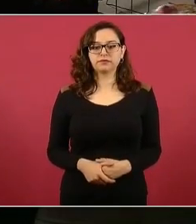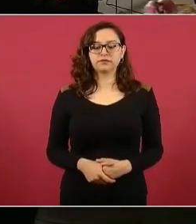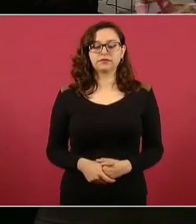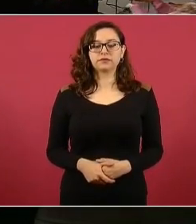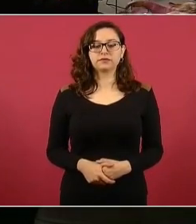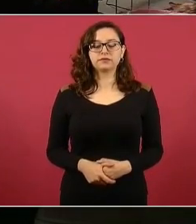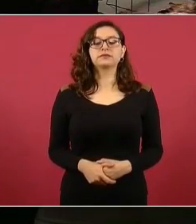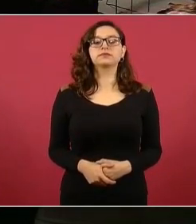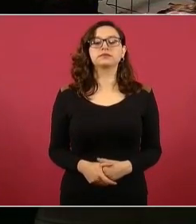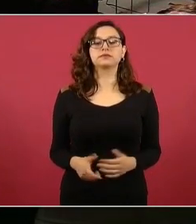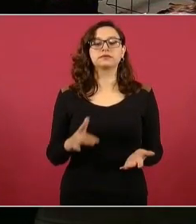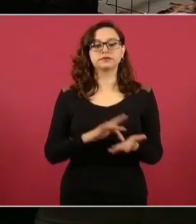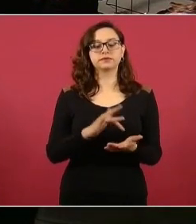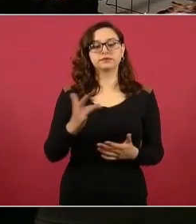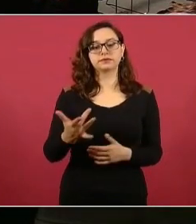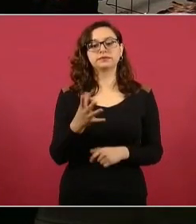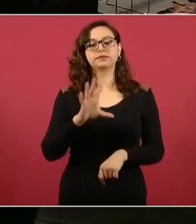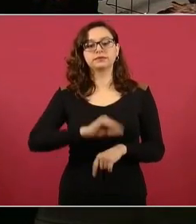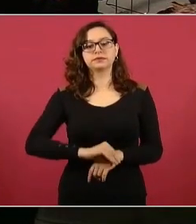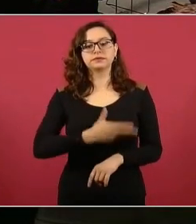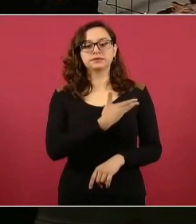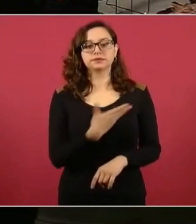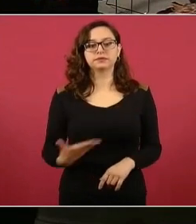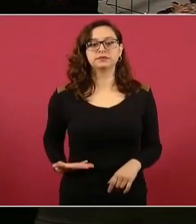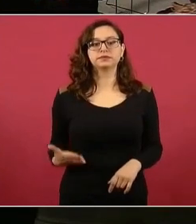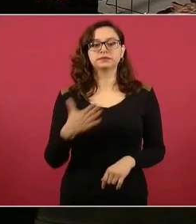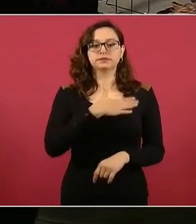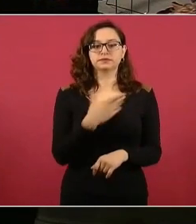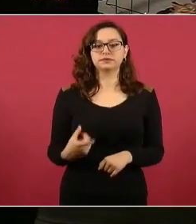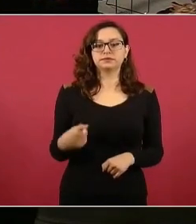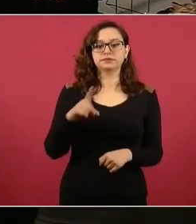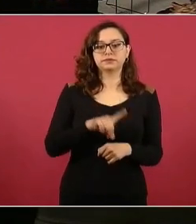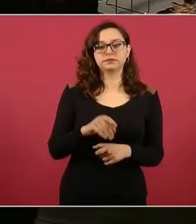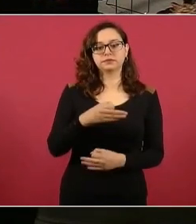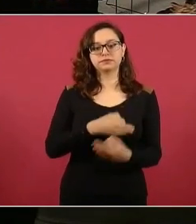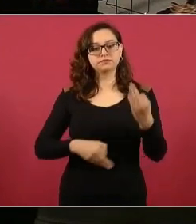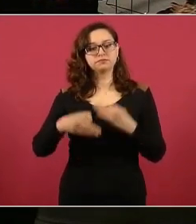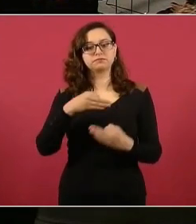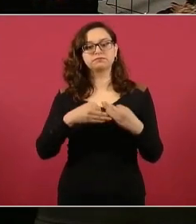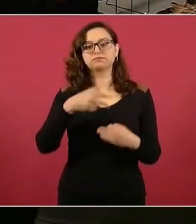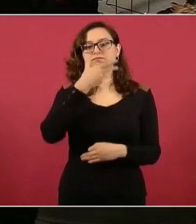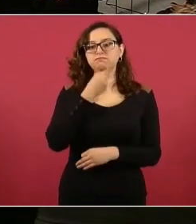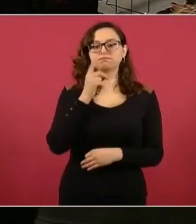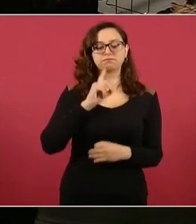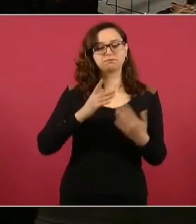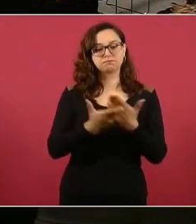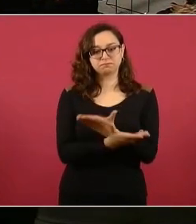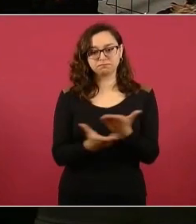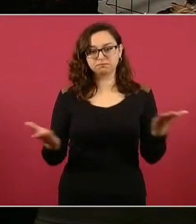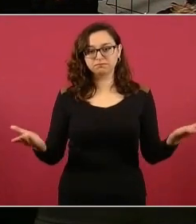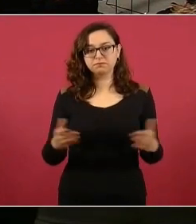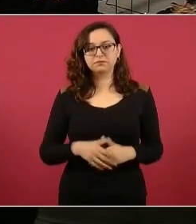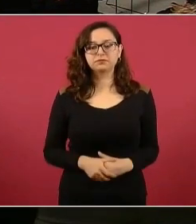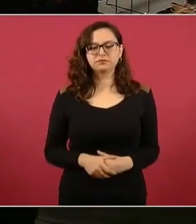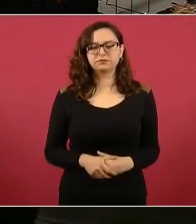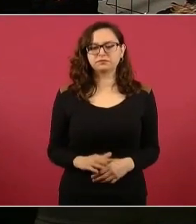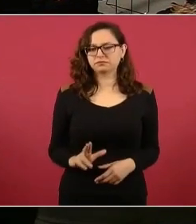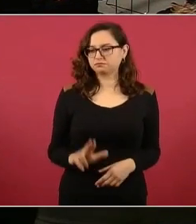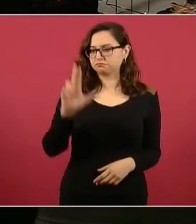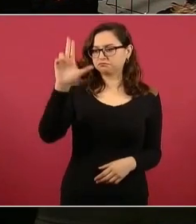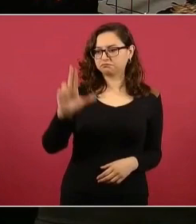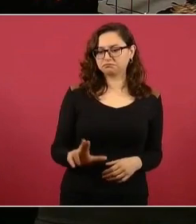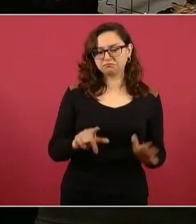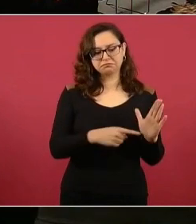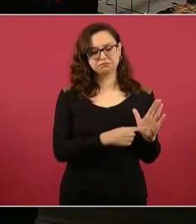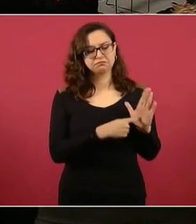con su permiso señor presidente muy buenos días a todos ya todos como todos los martes presentamos el plan de salud para el bienestar